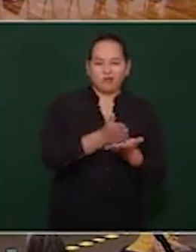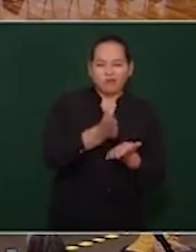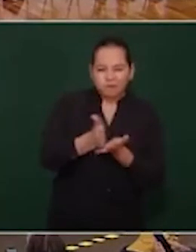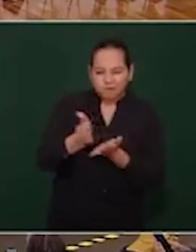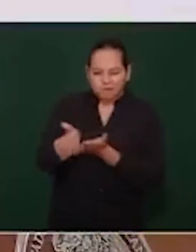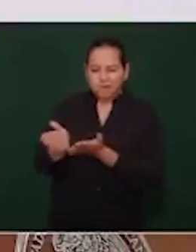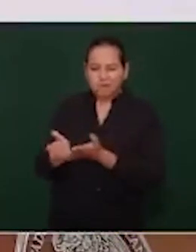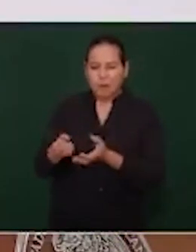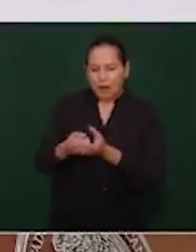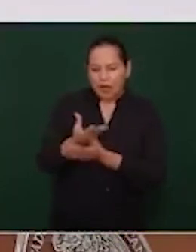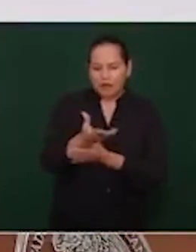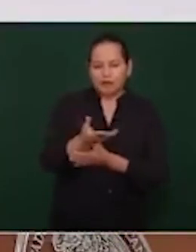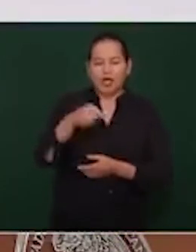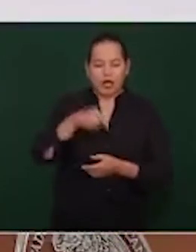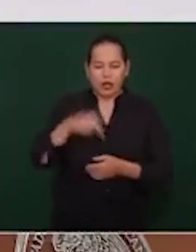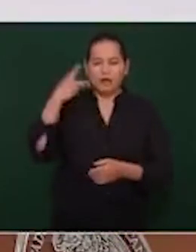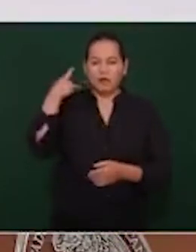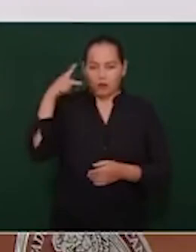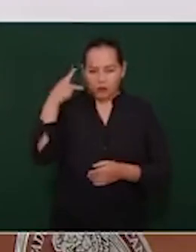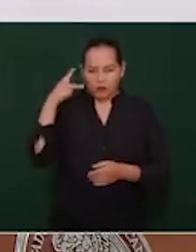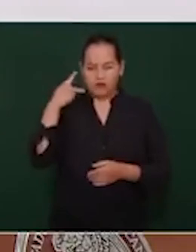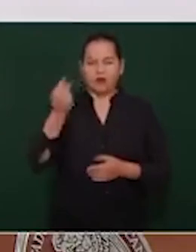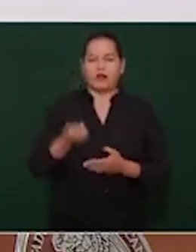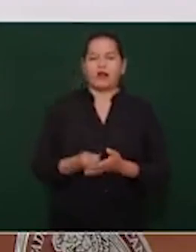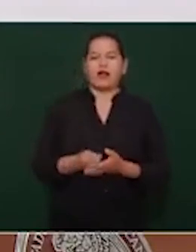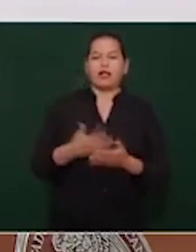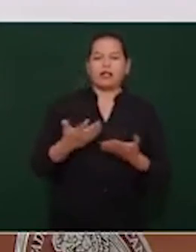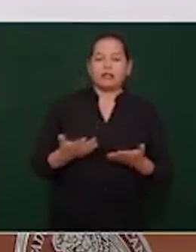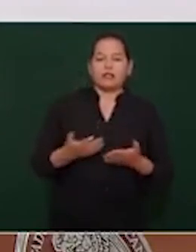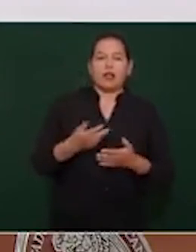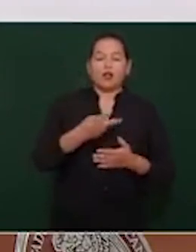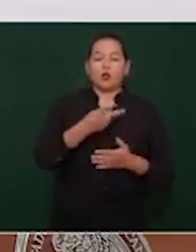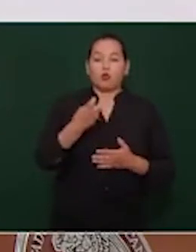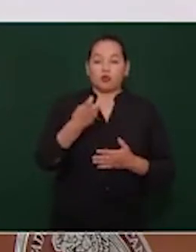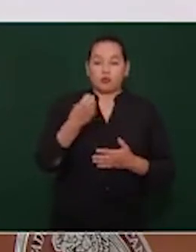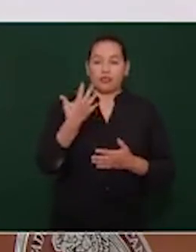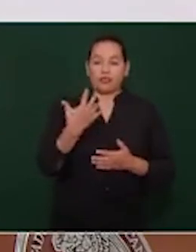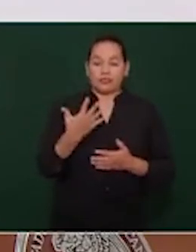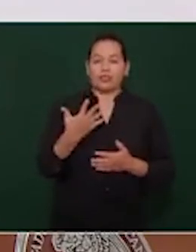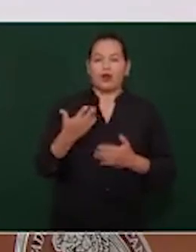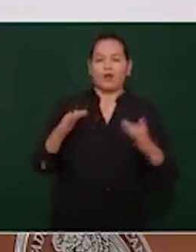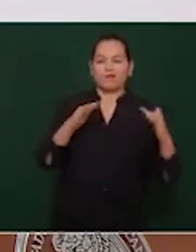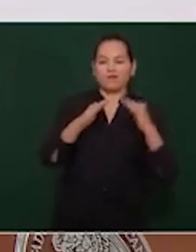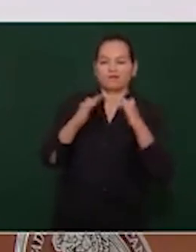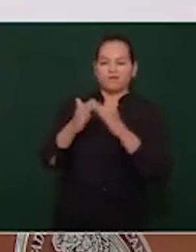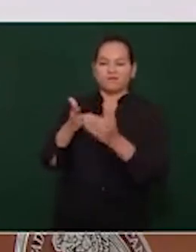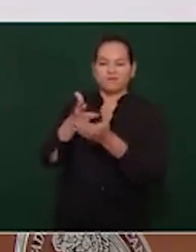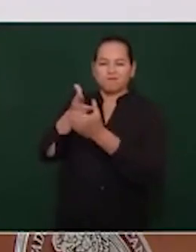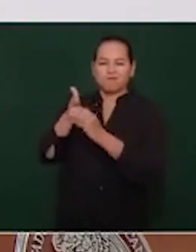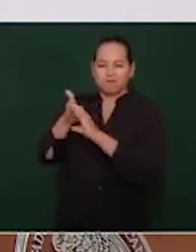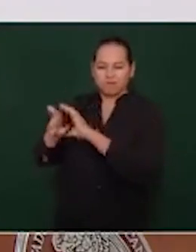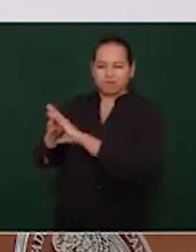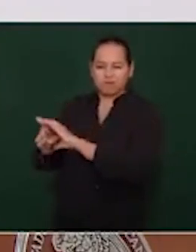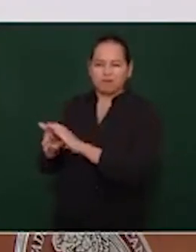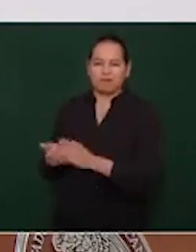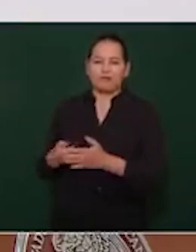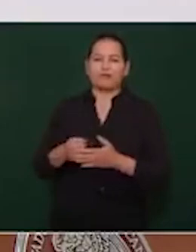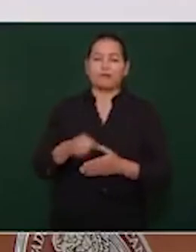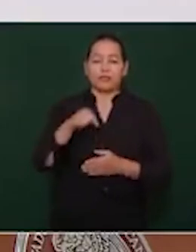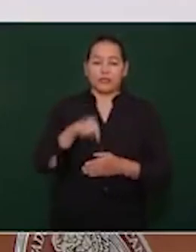se consideran para el estado de Puebla, hacia 205 albergues. Estas rutas se recorren,